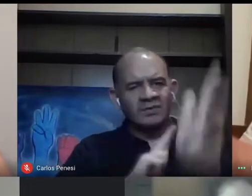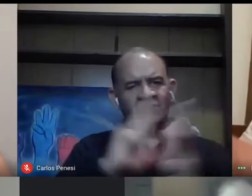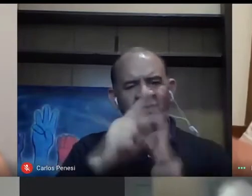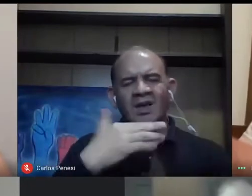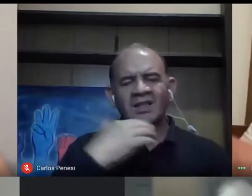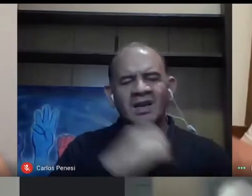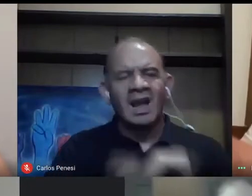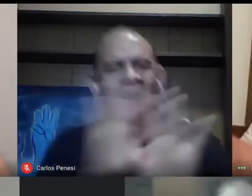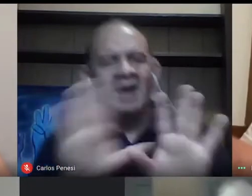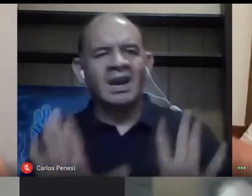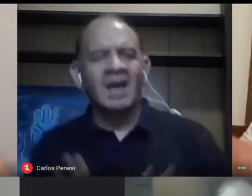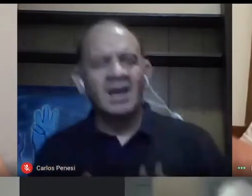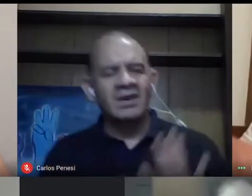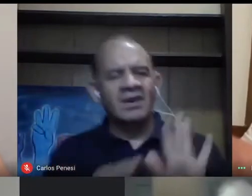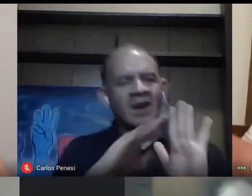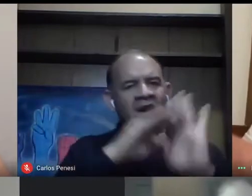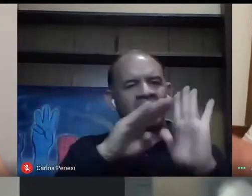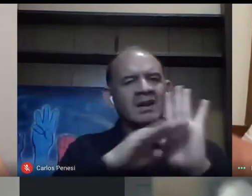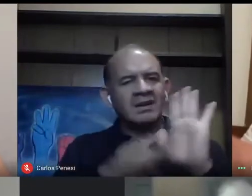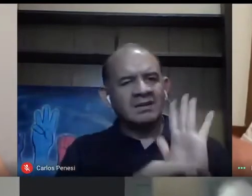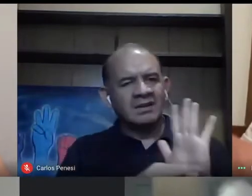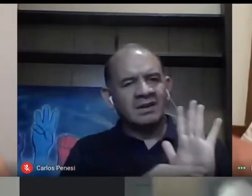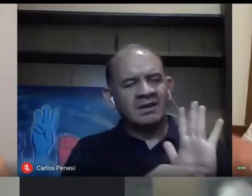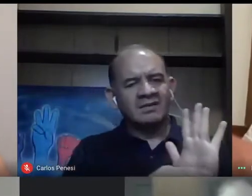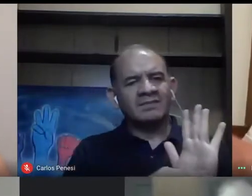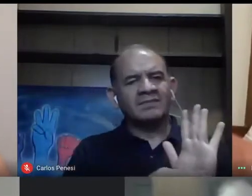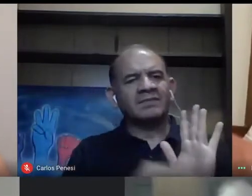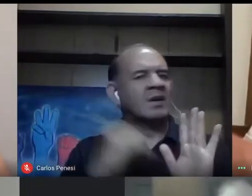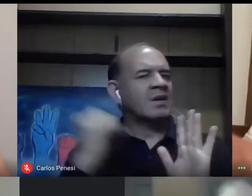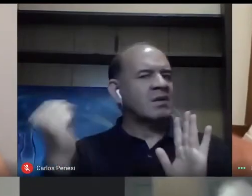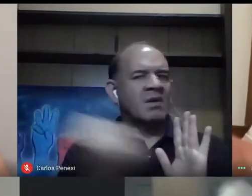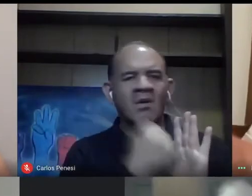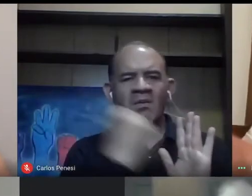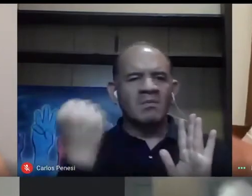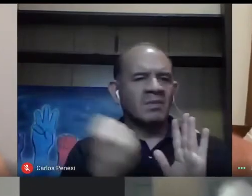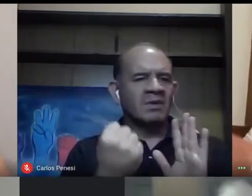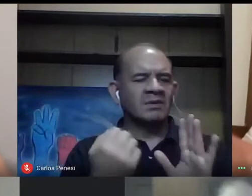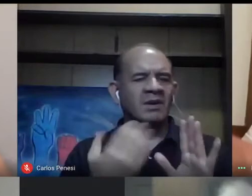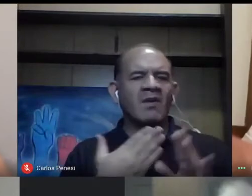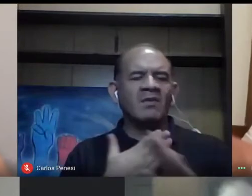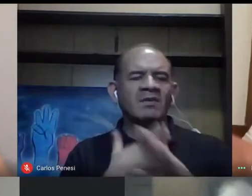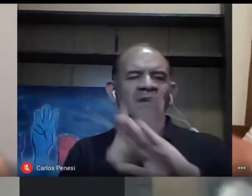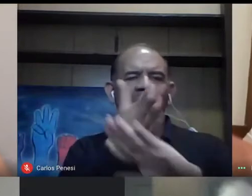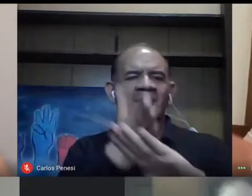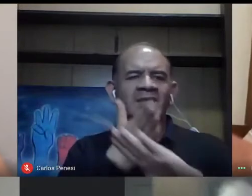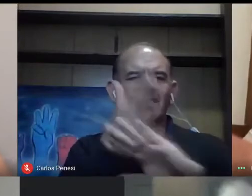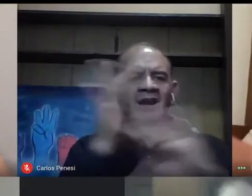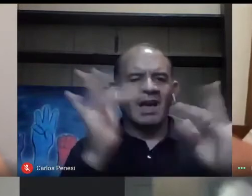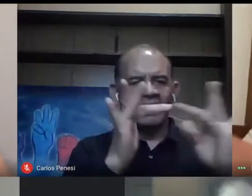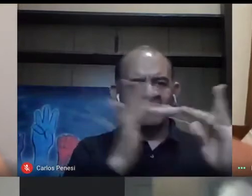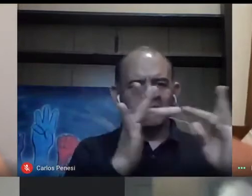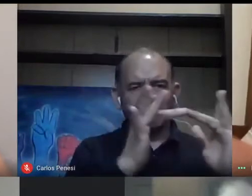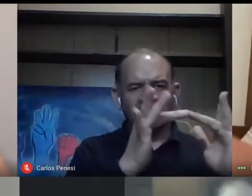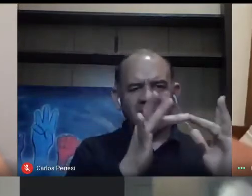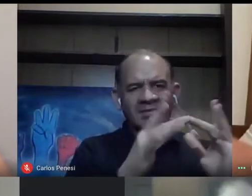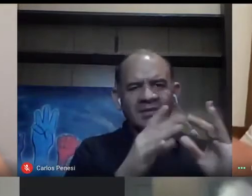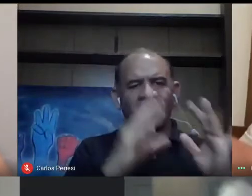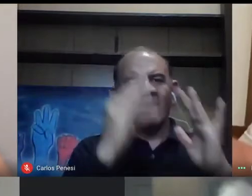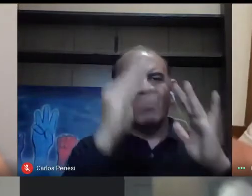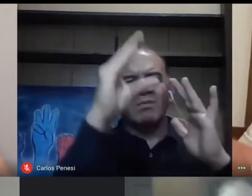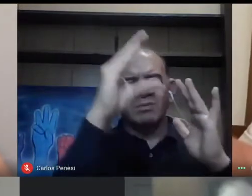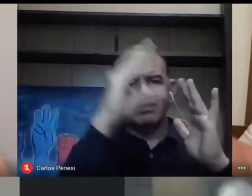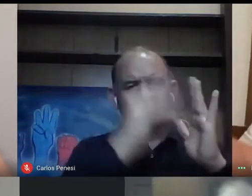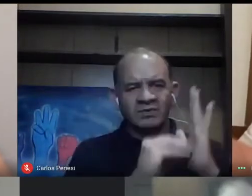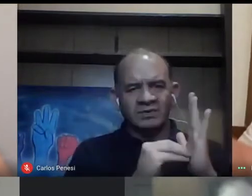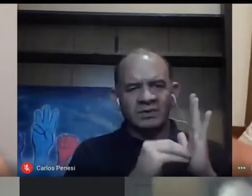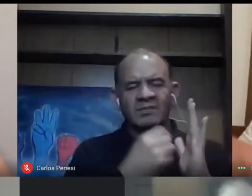solo el catálogo, sino la información de cómo son las distintas formas de acceso. Y otra cuestión es, el Tratado de